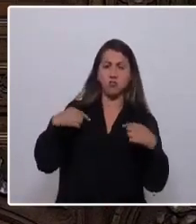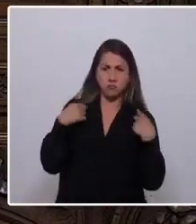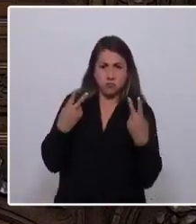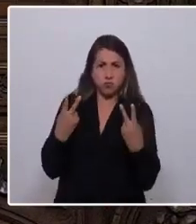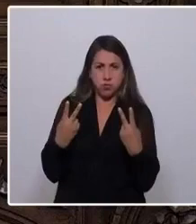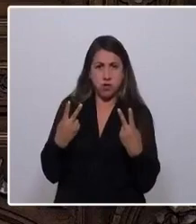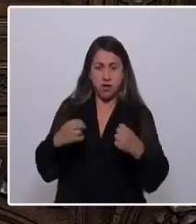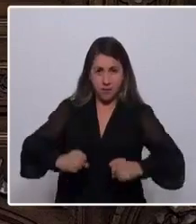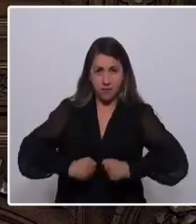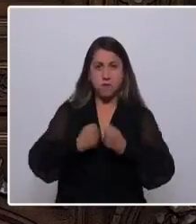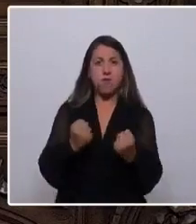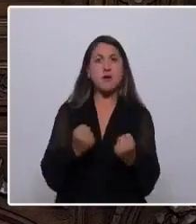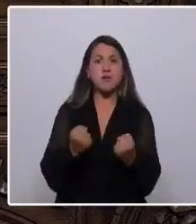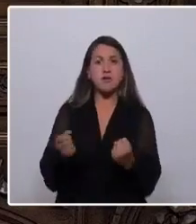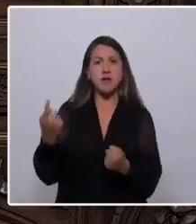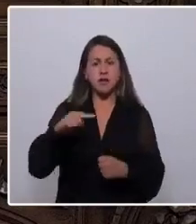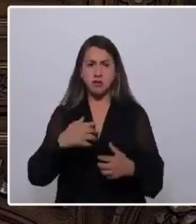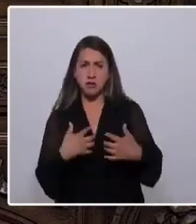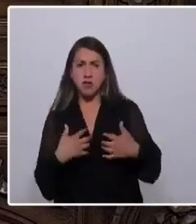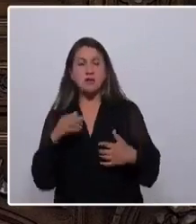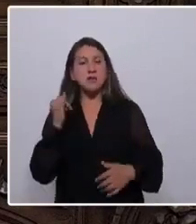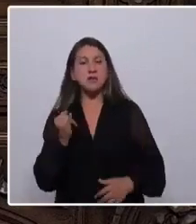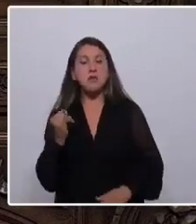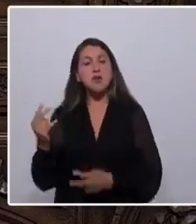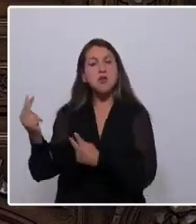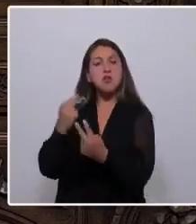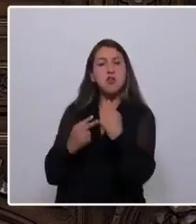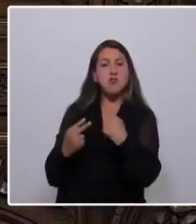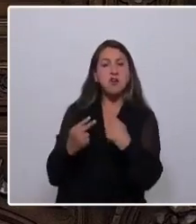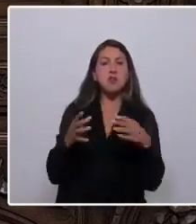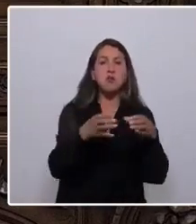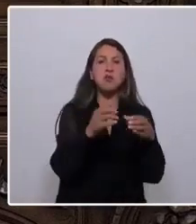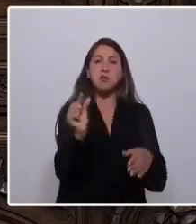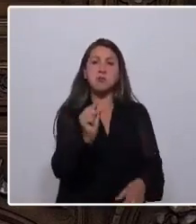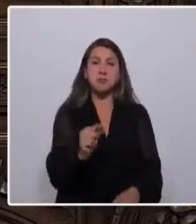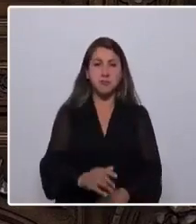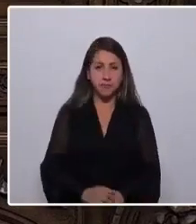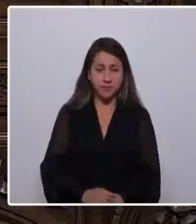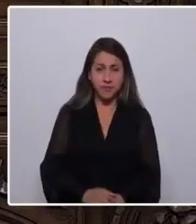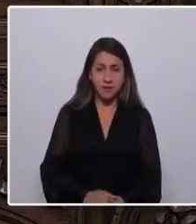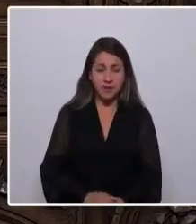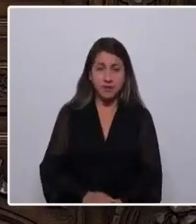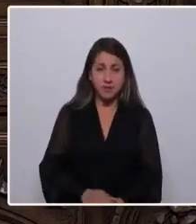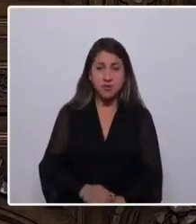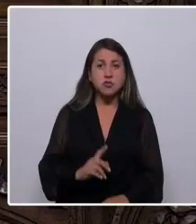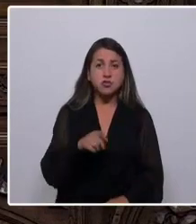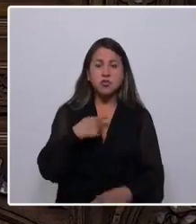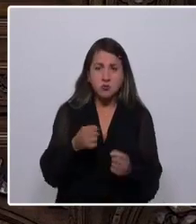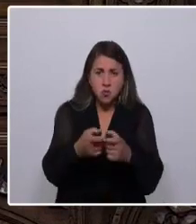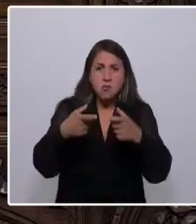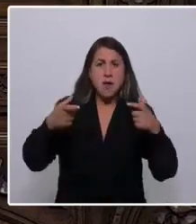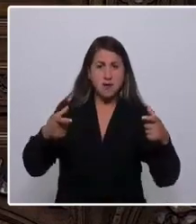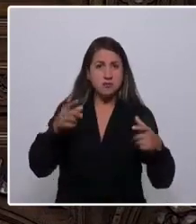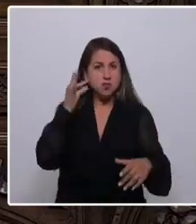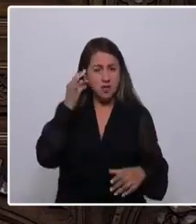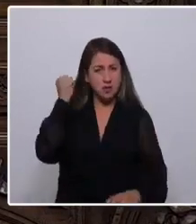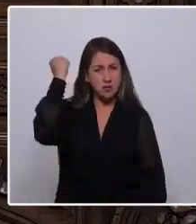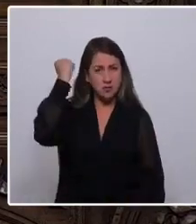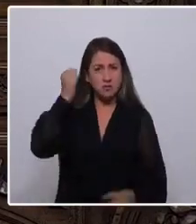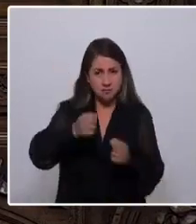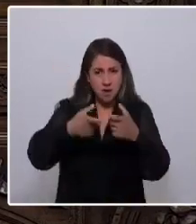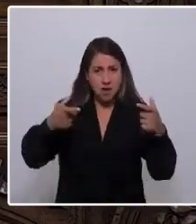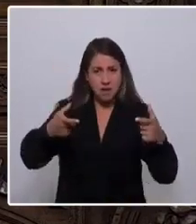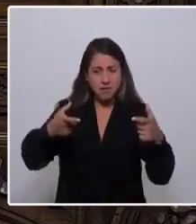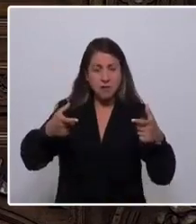indómita. Nos trataron siempre como una minoría, a pesar de que somos más de la mitad de la población.